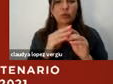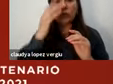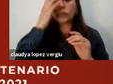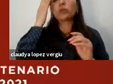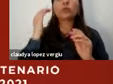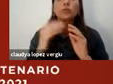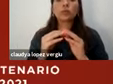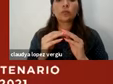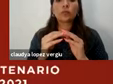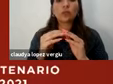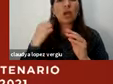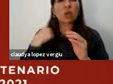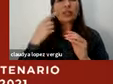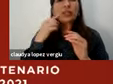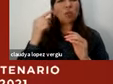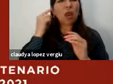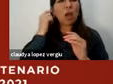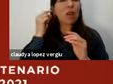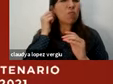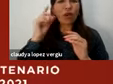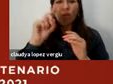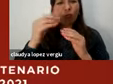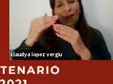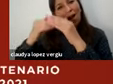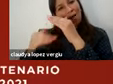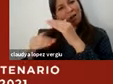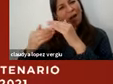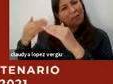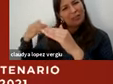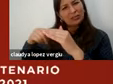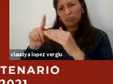sea, abajo? ¿Por qué dejarlo, o sea, más atrás,